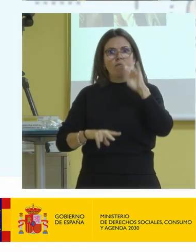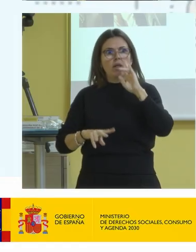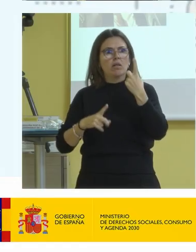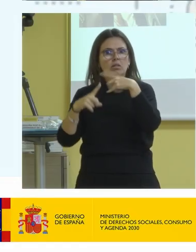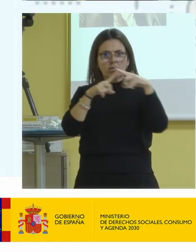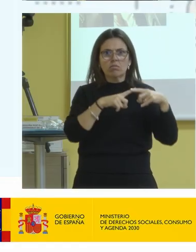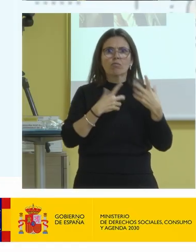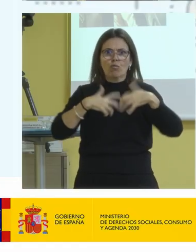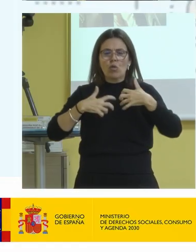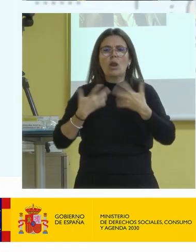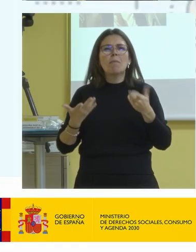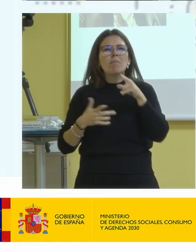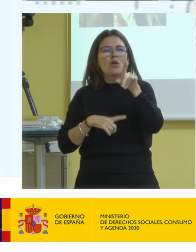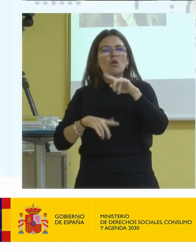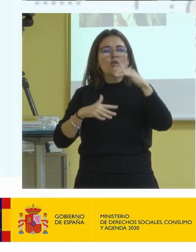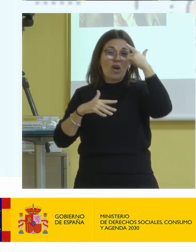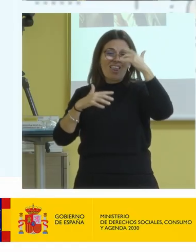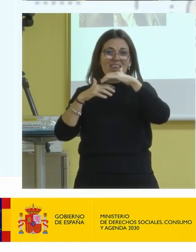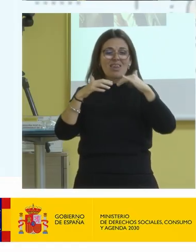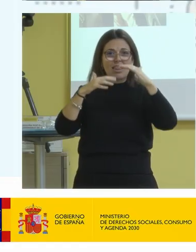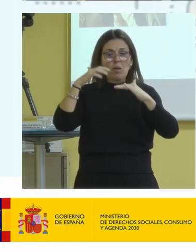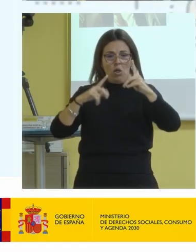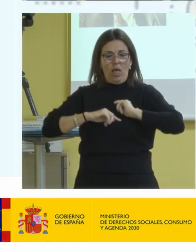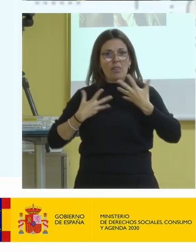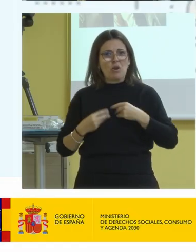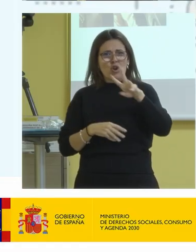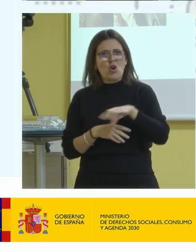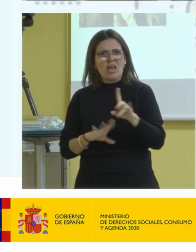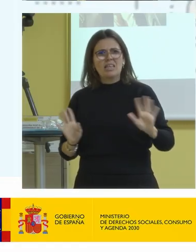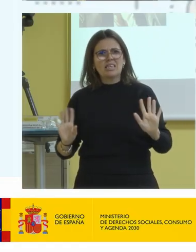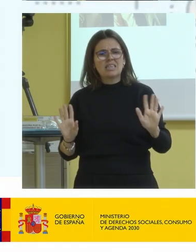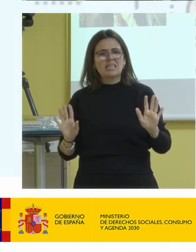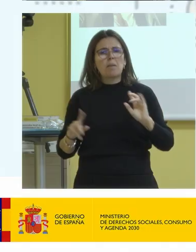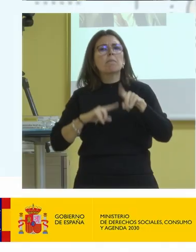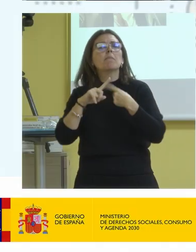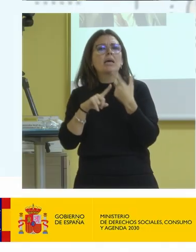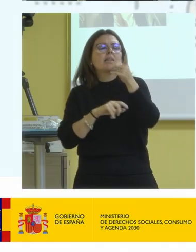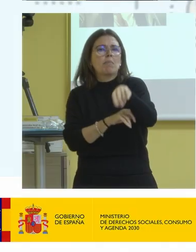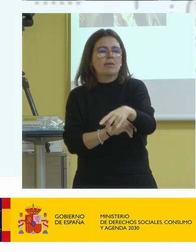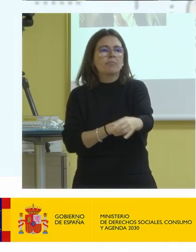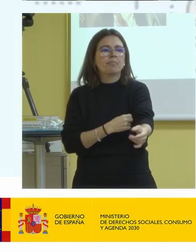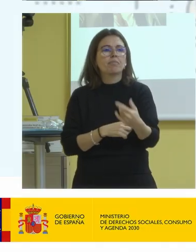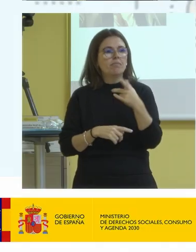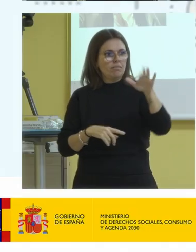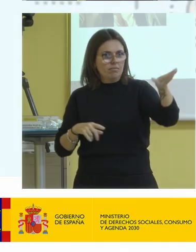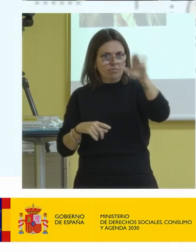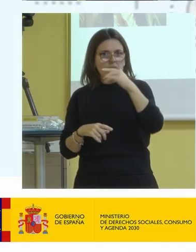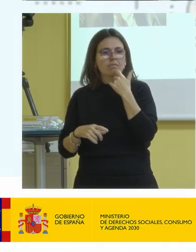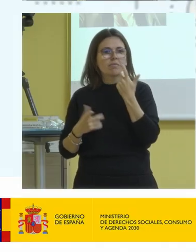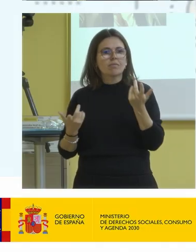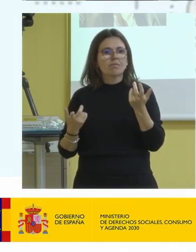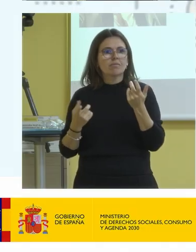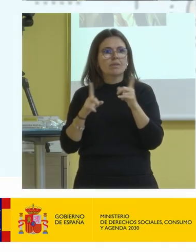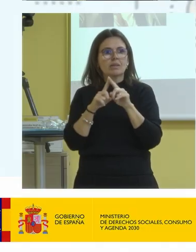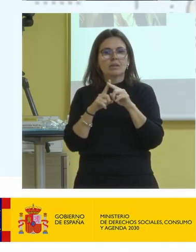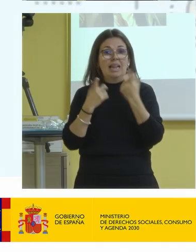funcionamiento. Pero eso no es un desequilibrio que provoca una depresión, ¿vale? Y sobre todo, os lo digo, no vaya a hacerlo, pero es que las gafas están a